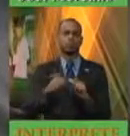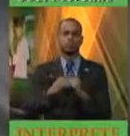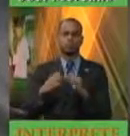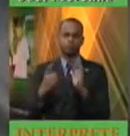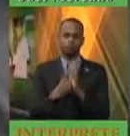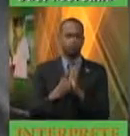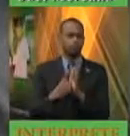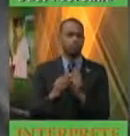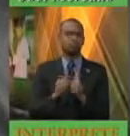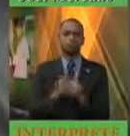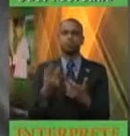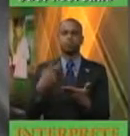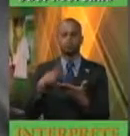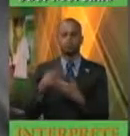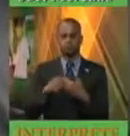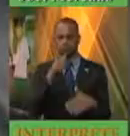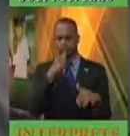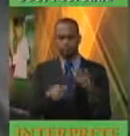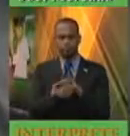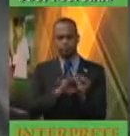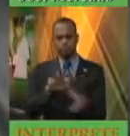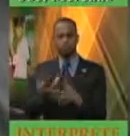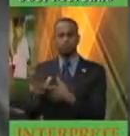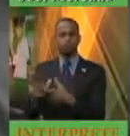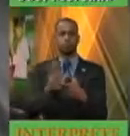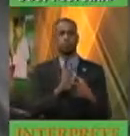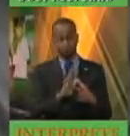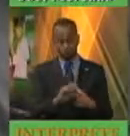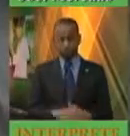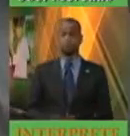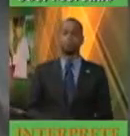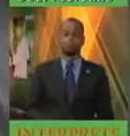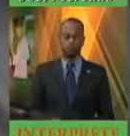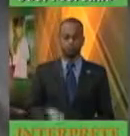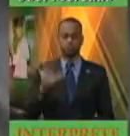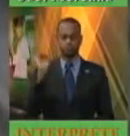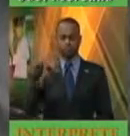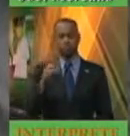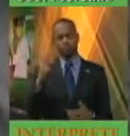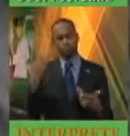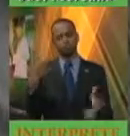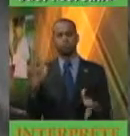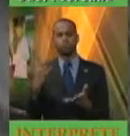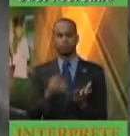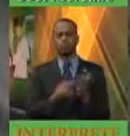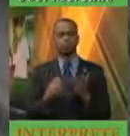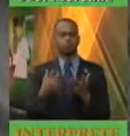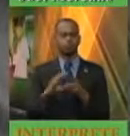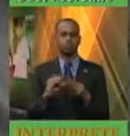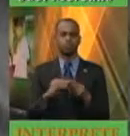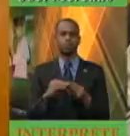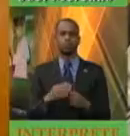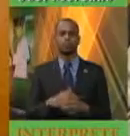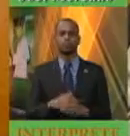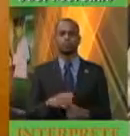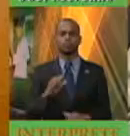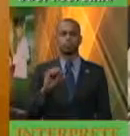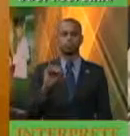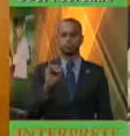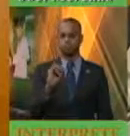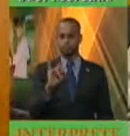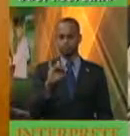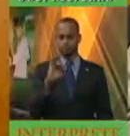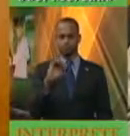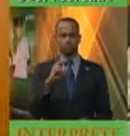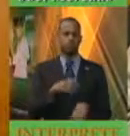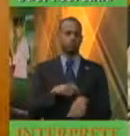discapacidad a través del programa Saliendo del Escondite. Saliendo del Escondite. Eso es, que de eso se ha hablado aquí en otras ocasiones. Sí, sí. Yandra, terminamos,